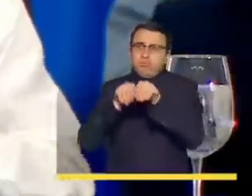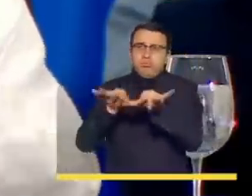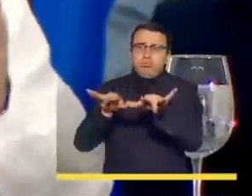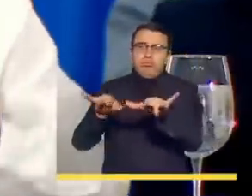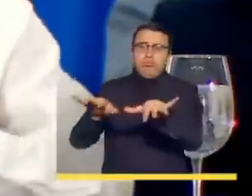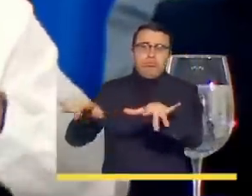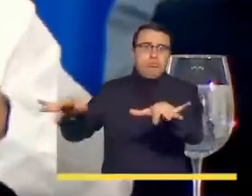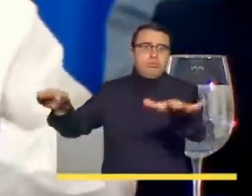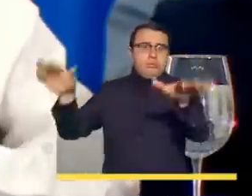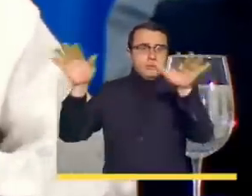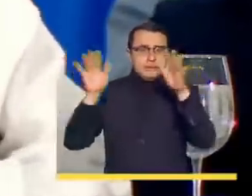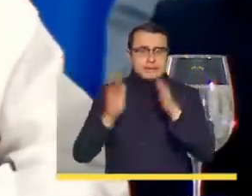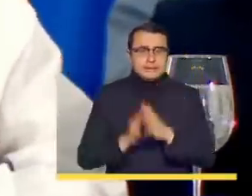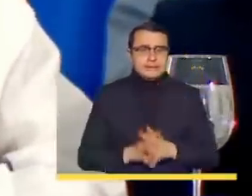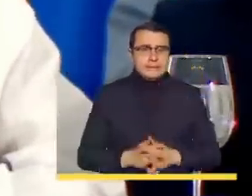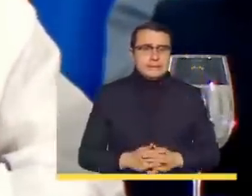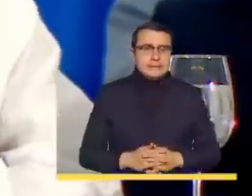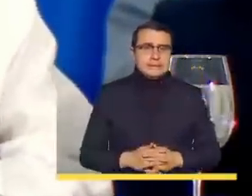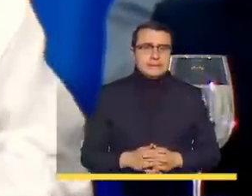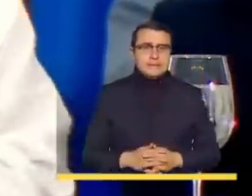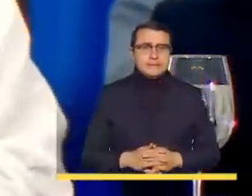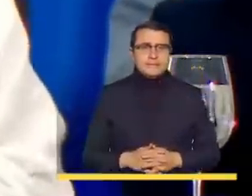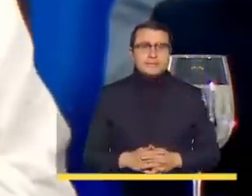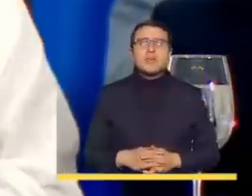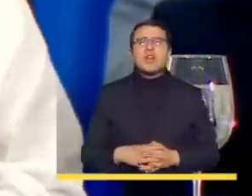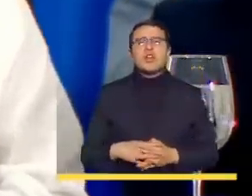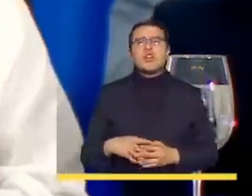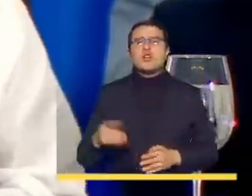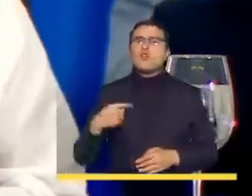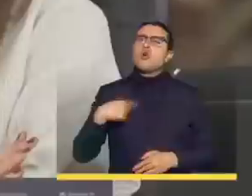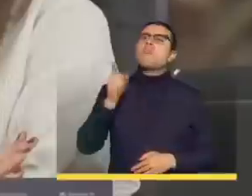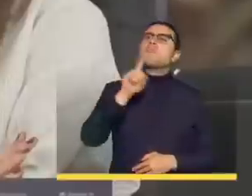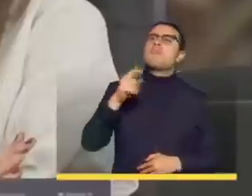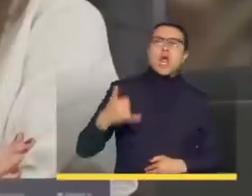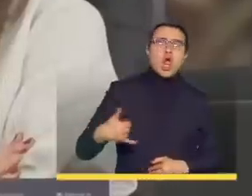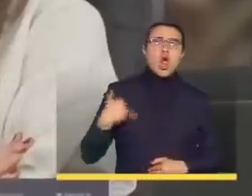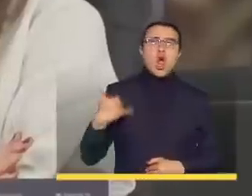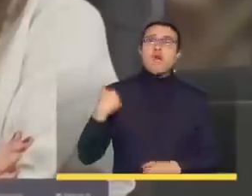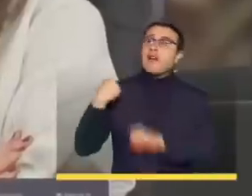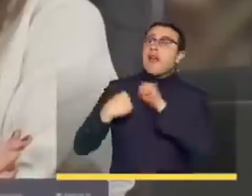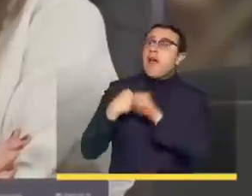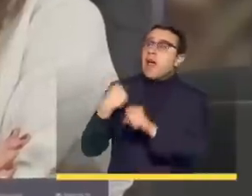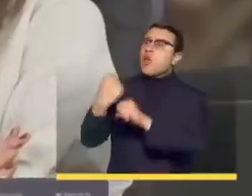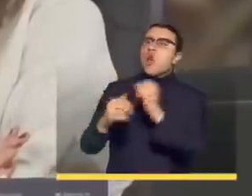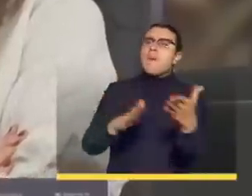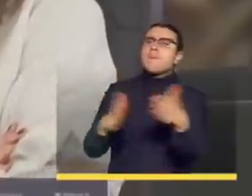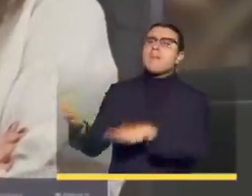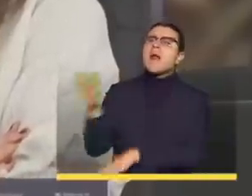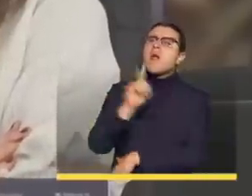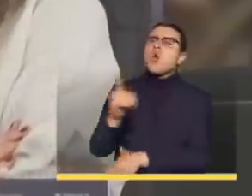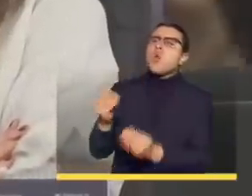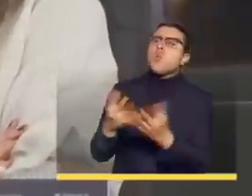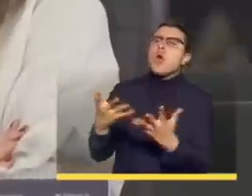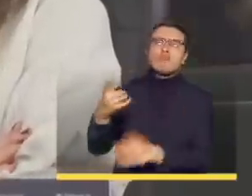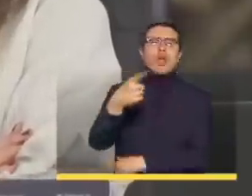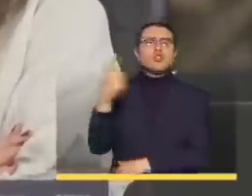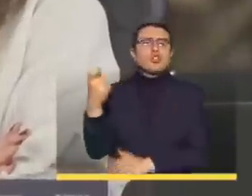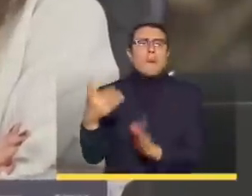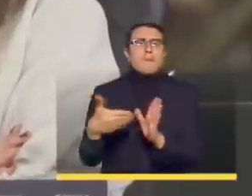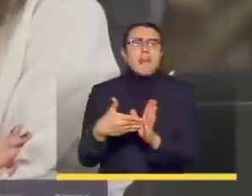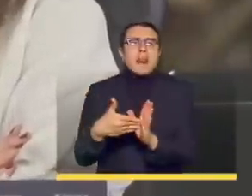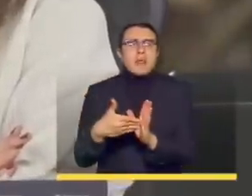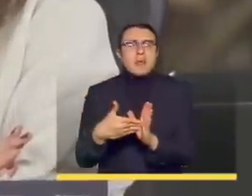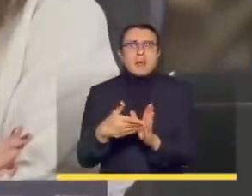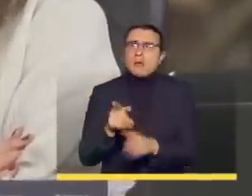No es decir, pierden la vida 100,000 jóvenes cada año por el consumo